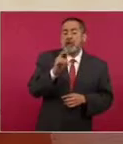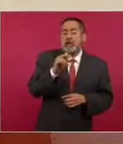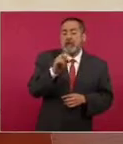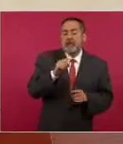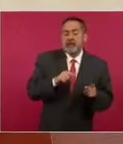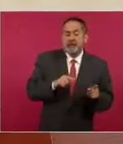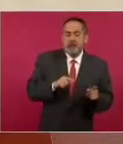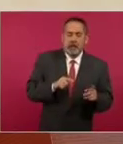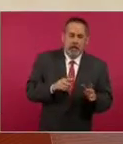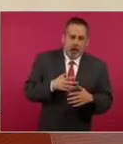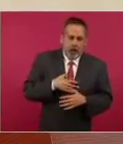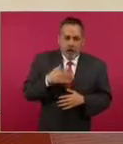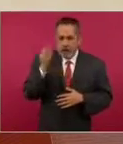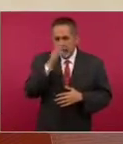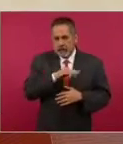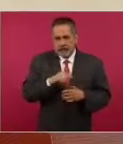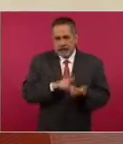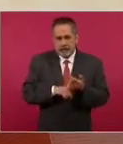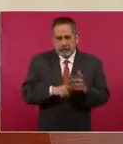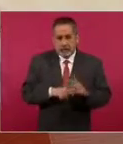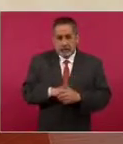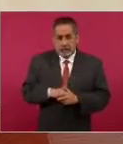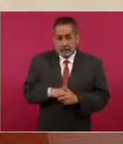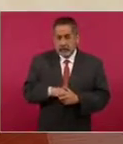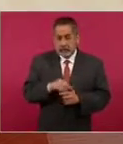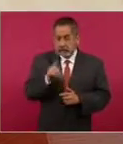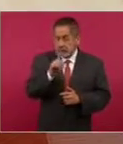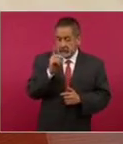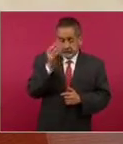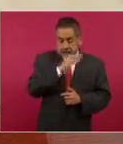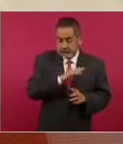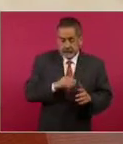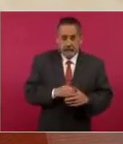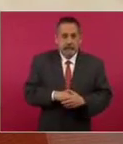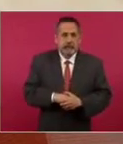ahí? Uno de Diego Fernández. Pero lo que...